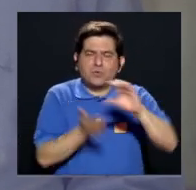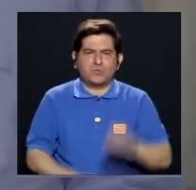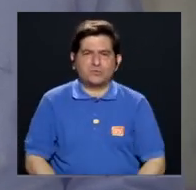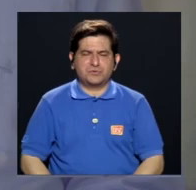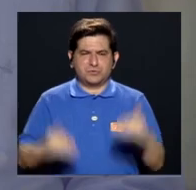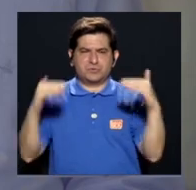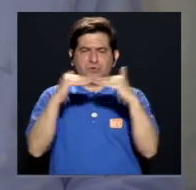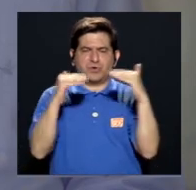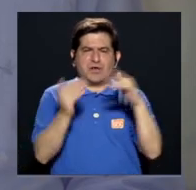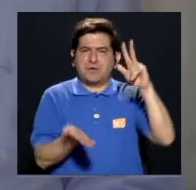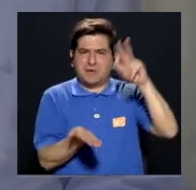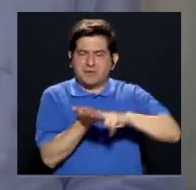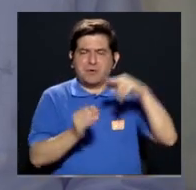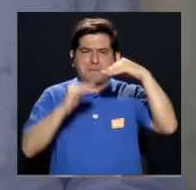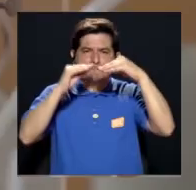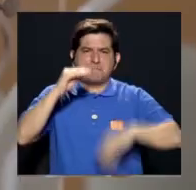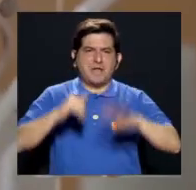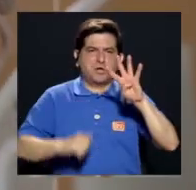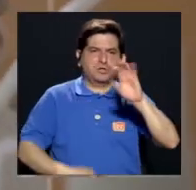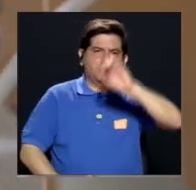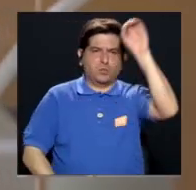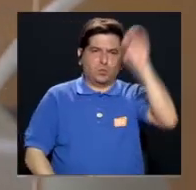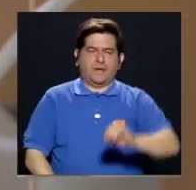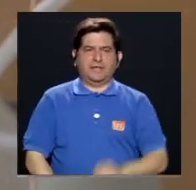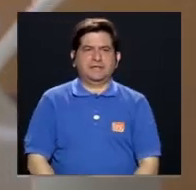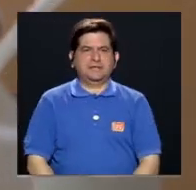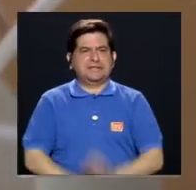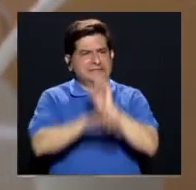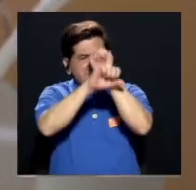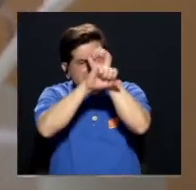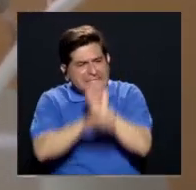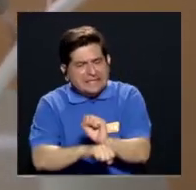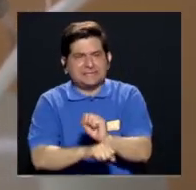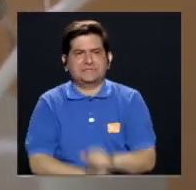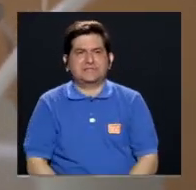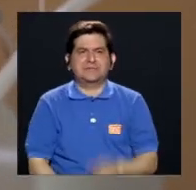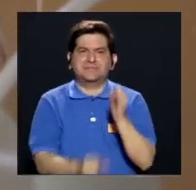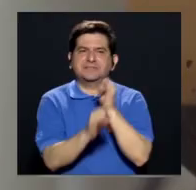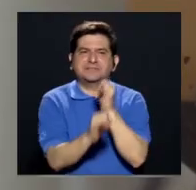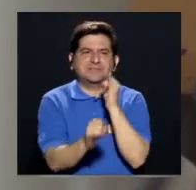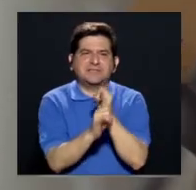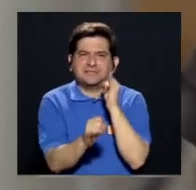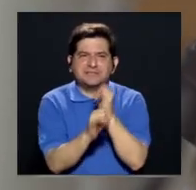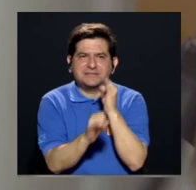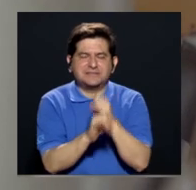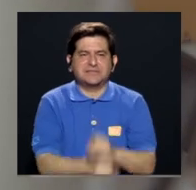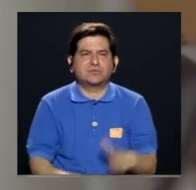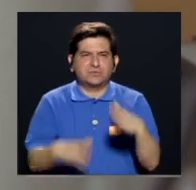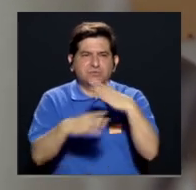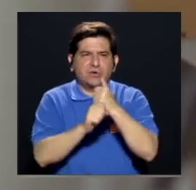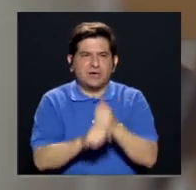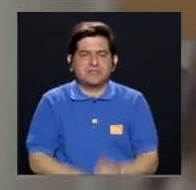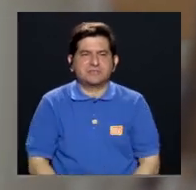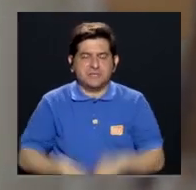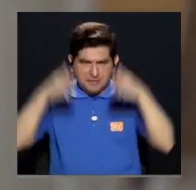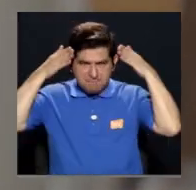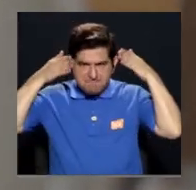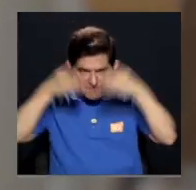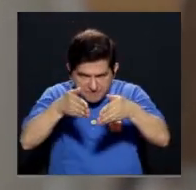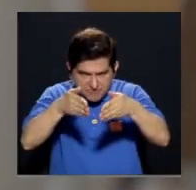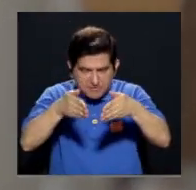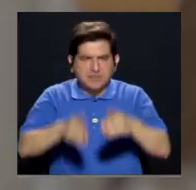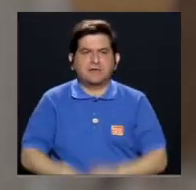nivel de aprobación es menor a un 40%. Tradicionalmente lo que la institución hizo para atacar